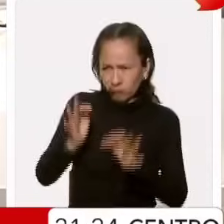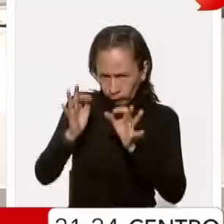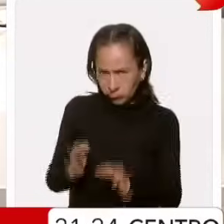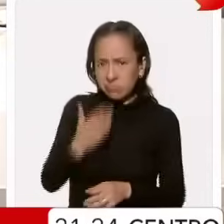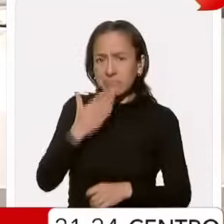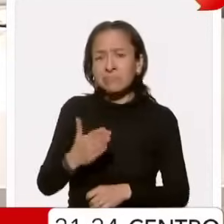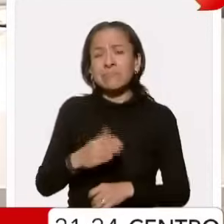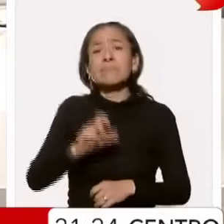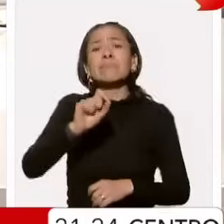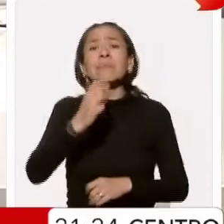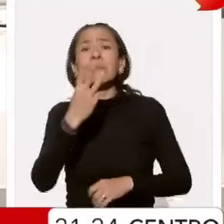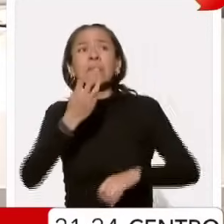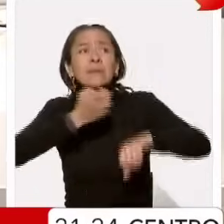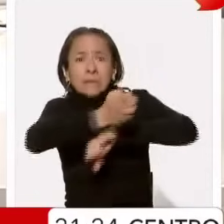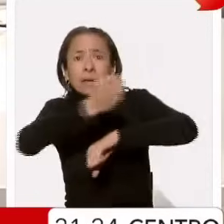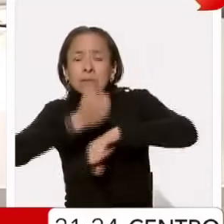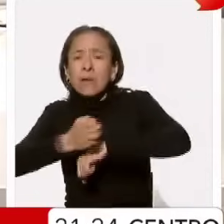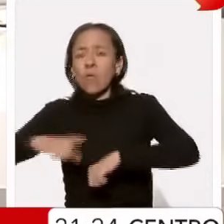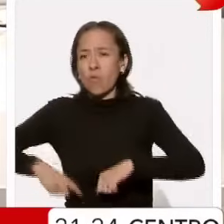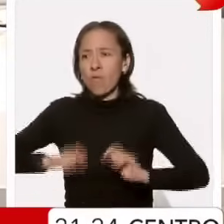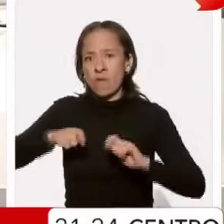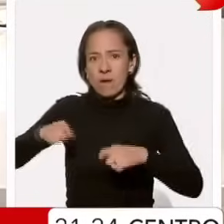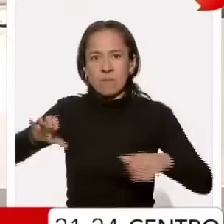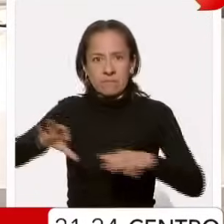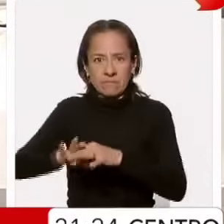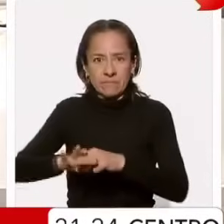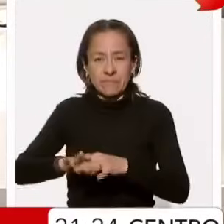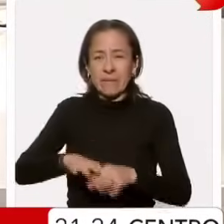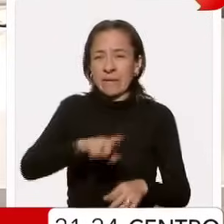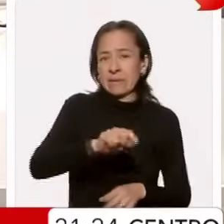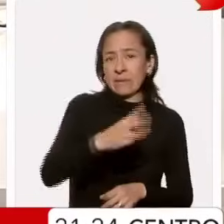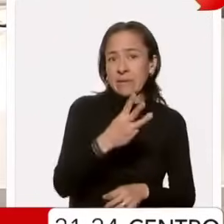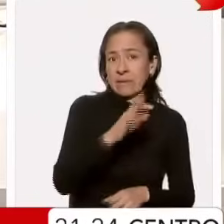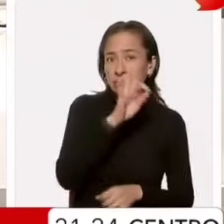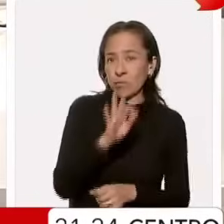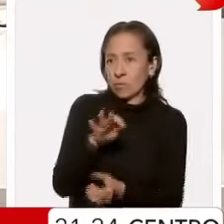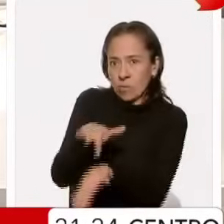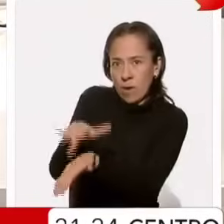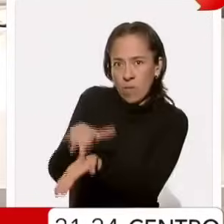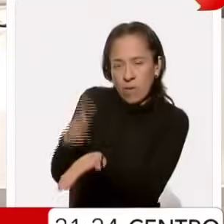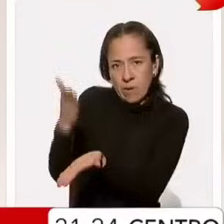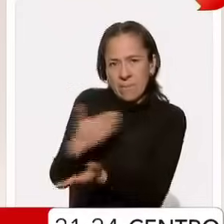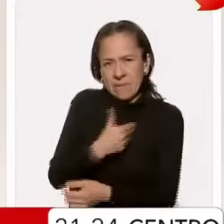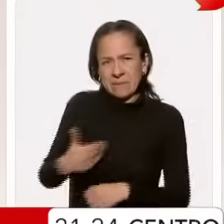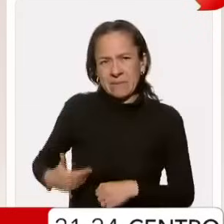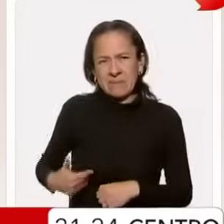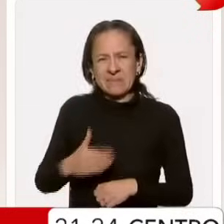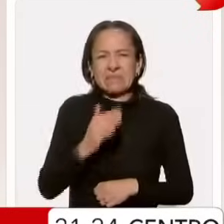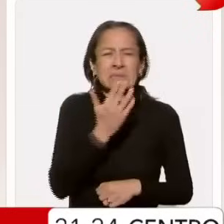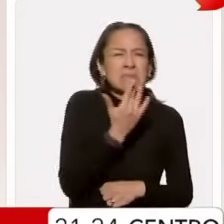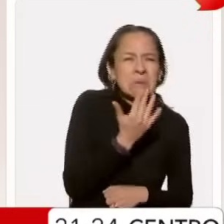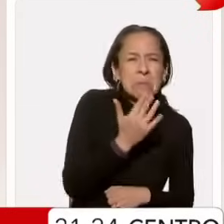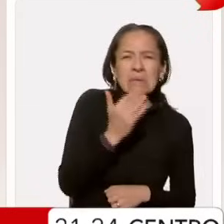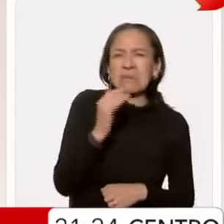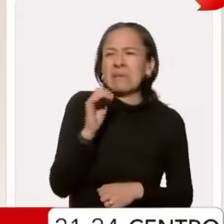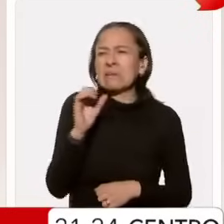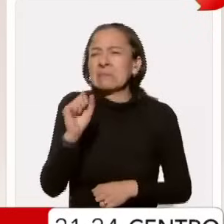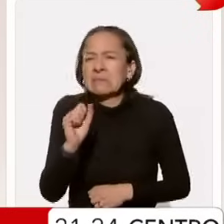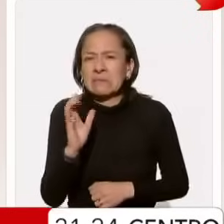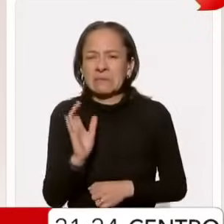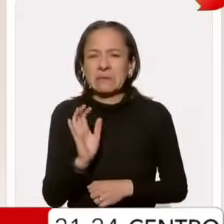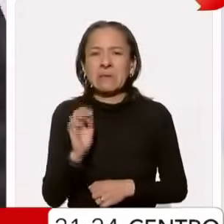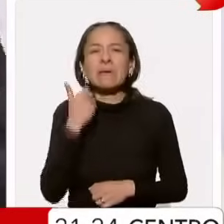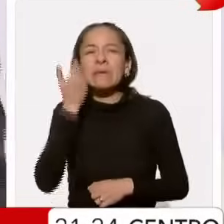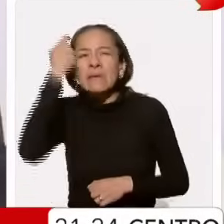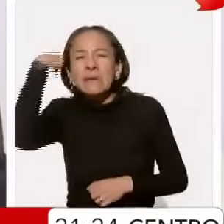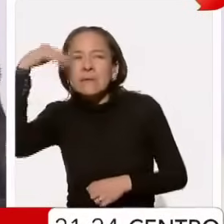El 70% de la gente apoya al compañero presidente, el 50% por lo bajito, 60% está pensando en votar por